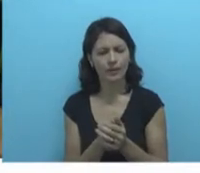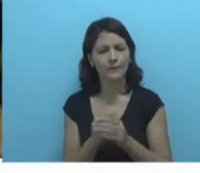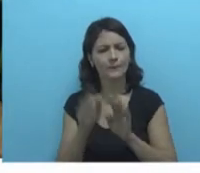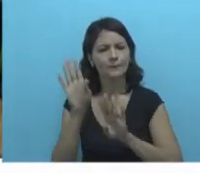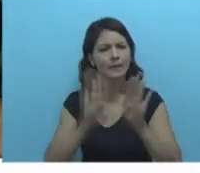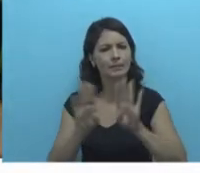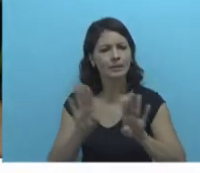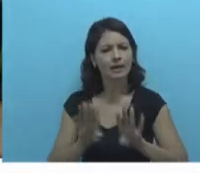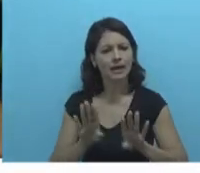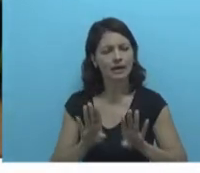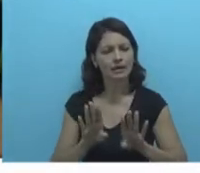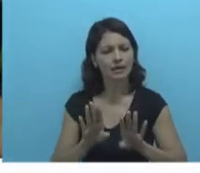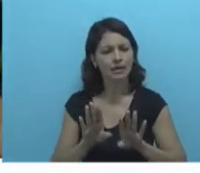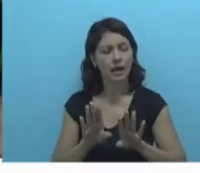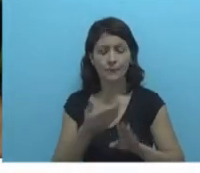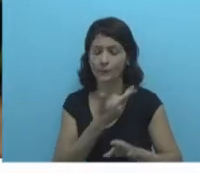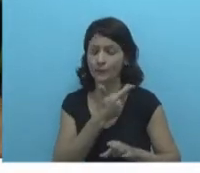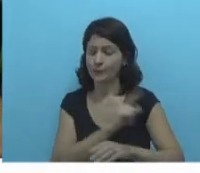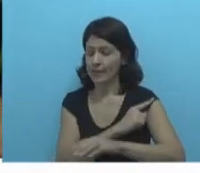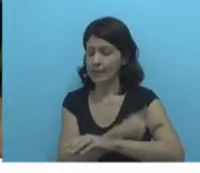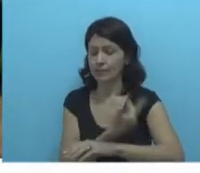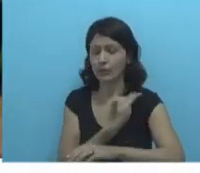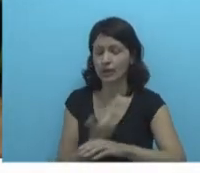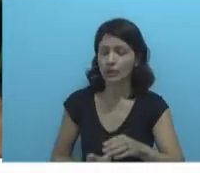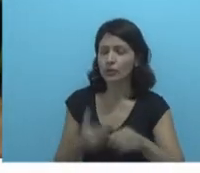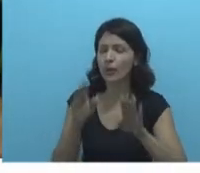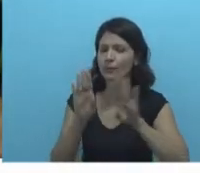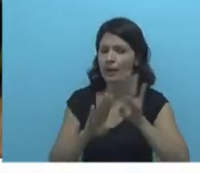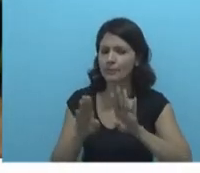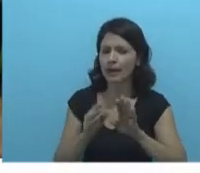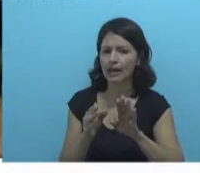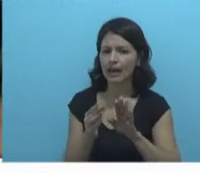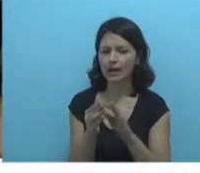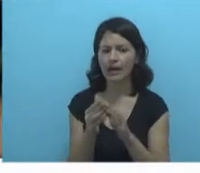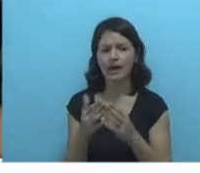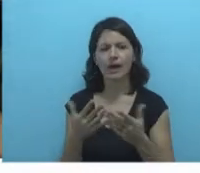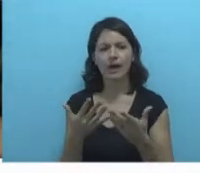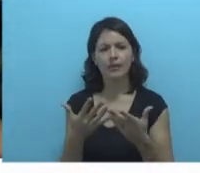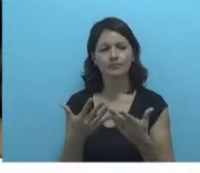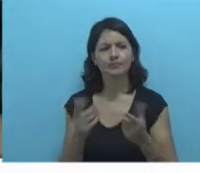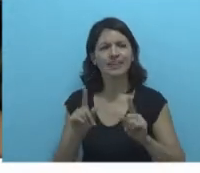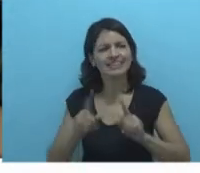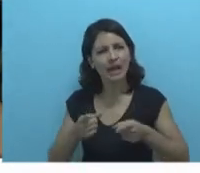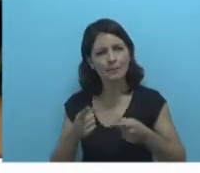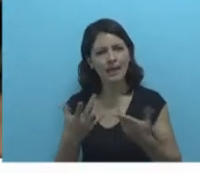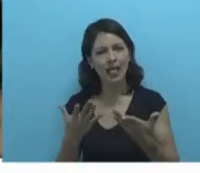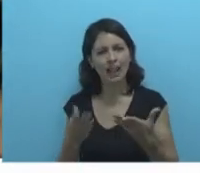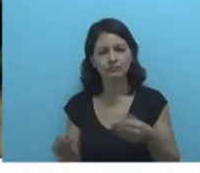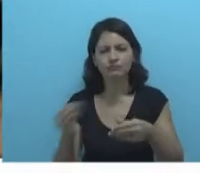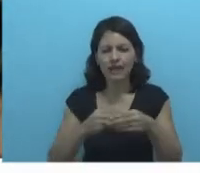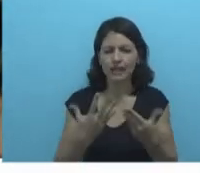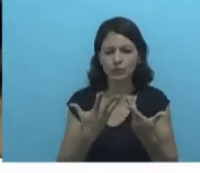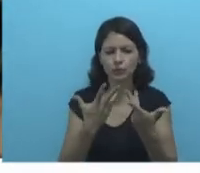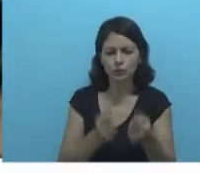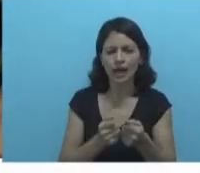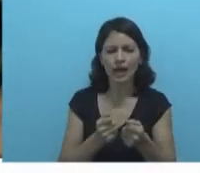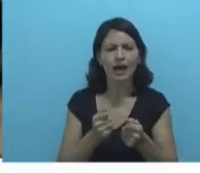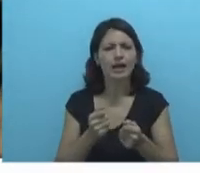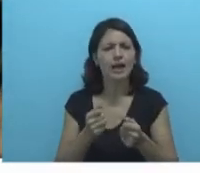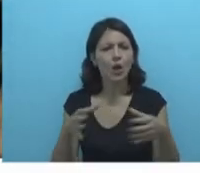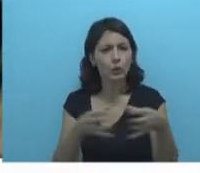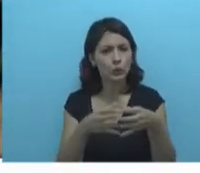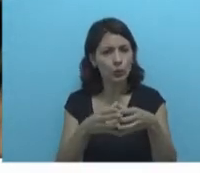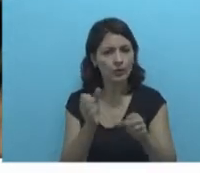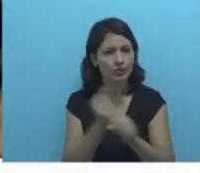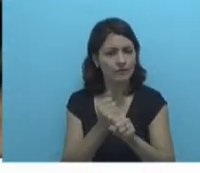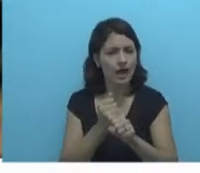preparar y reforzar los equipos de salud y también instalaciones adecuadas donde puedan atenderse